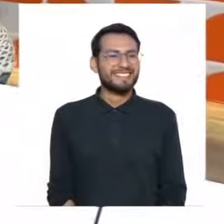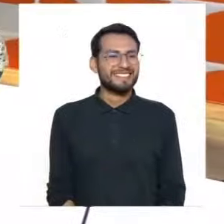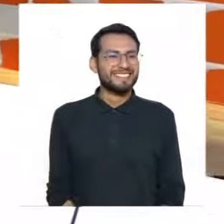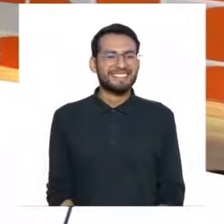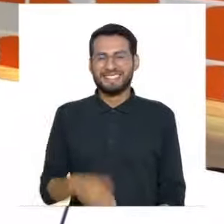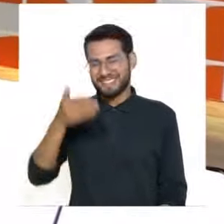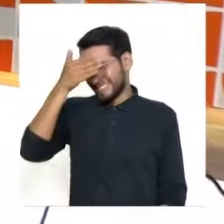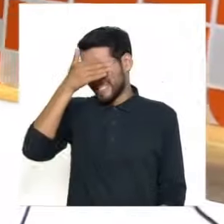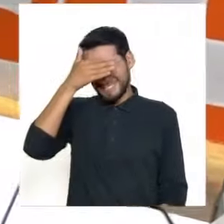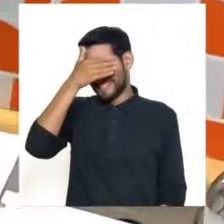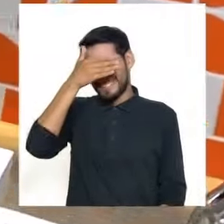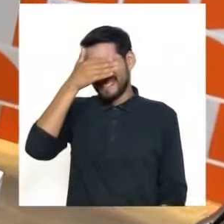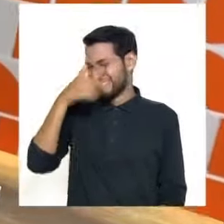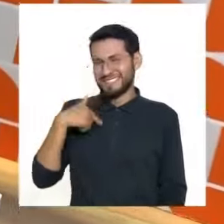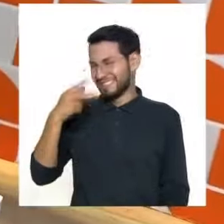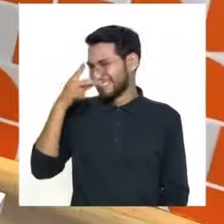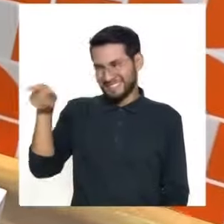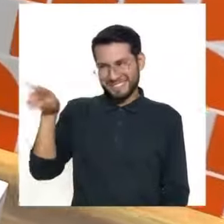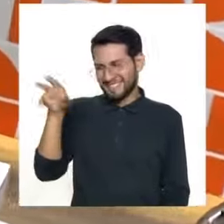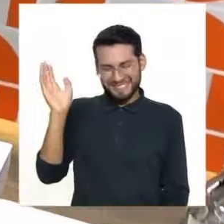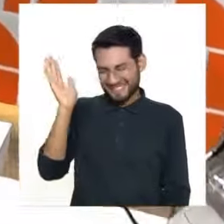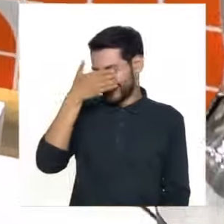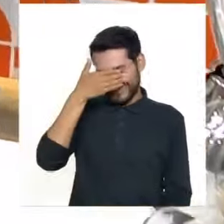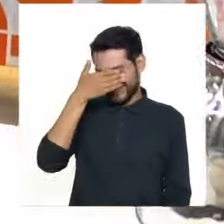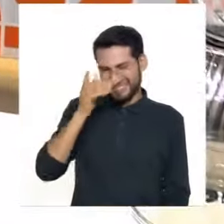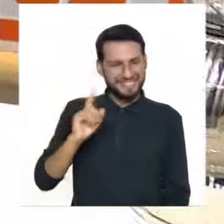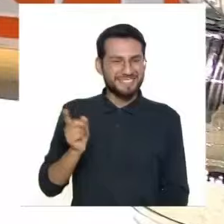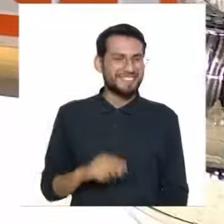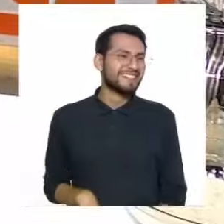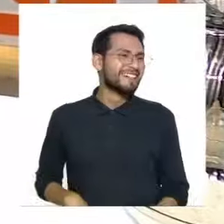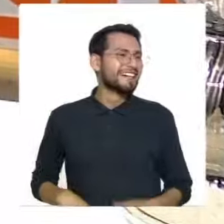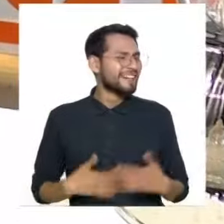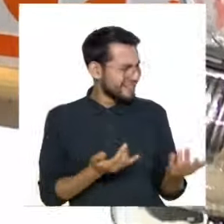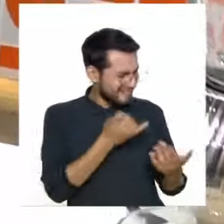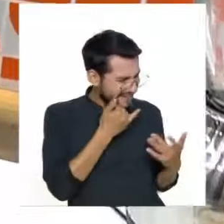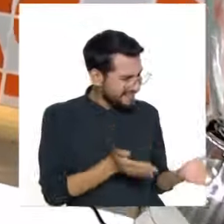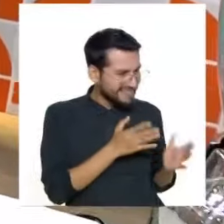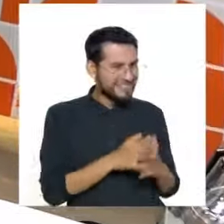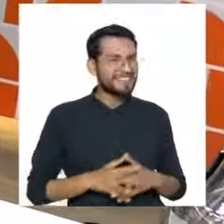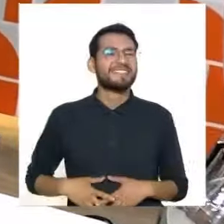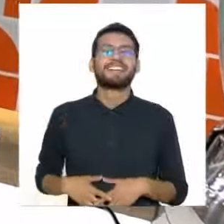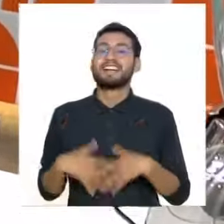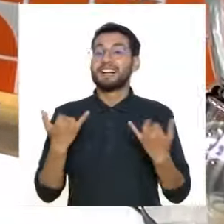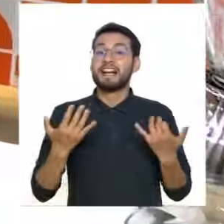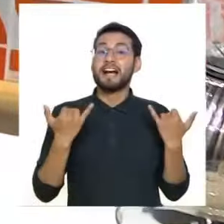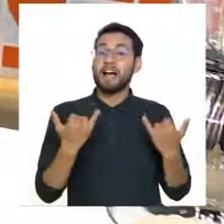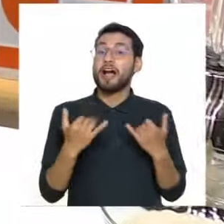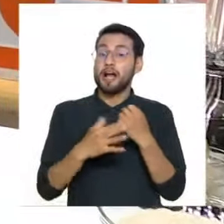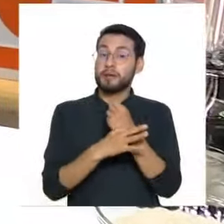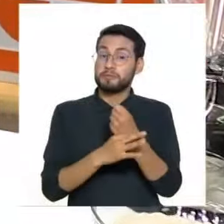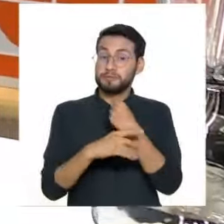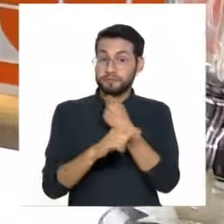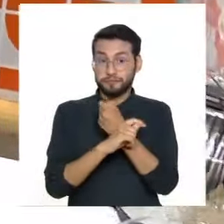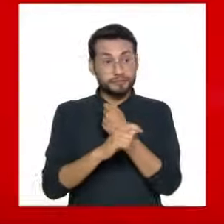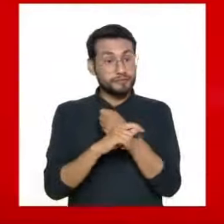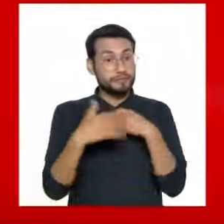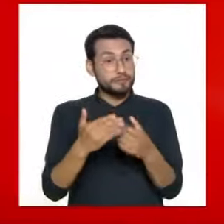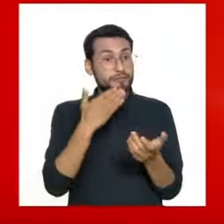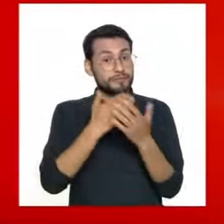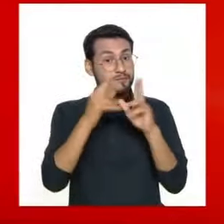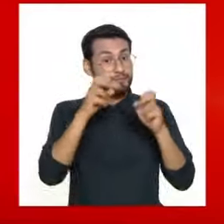cosas yo no quiero ver nada de esas cosas Anímate an no y hoy día el doctor tej nos tiene un